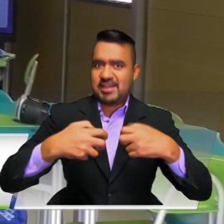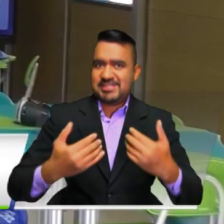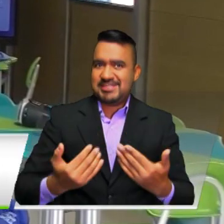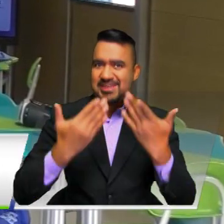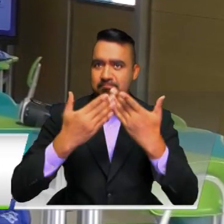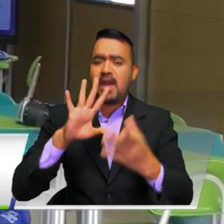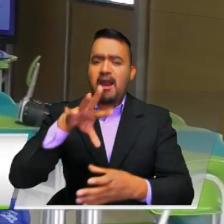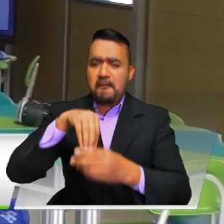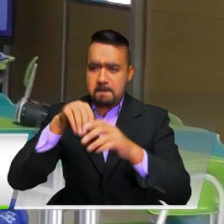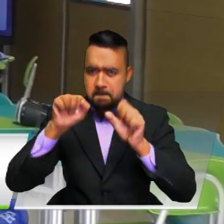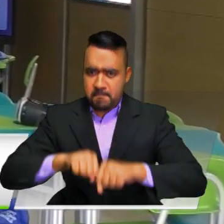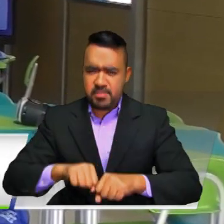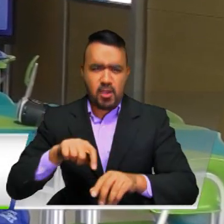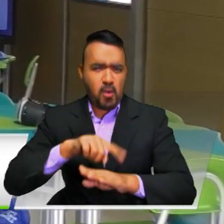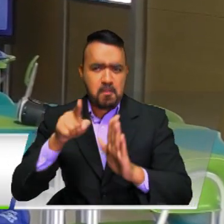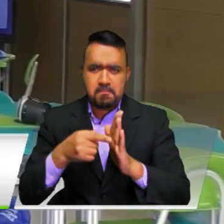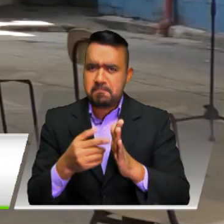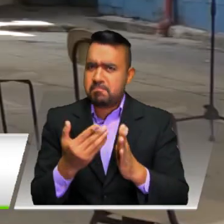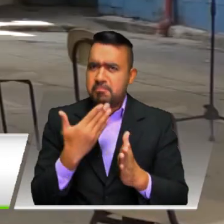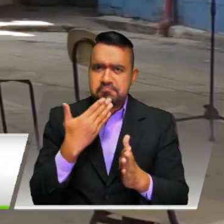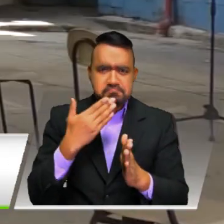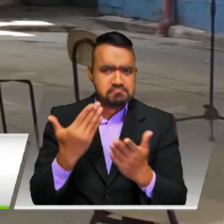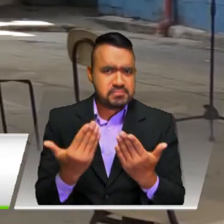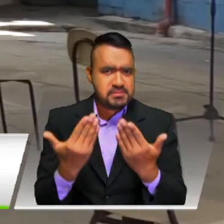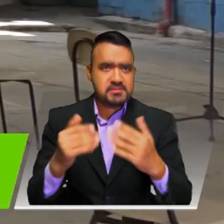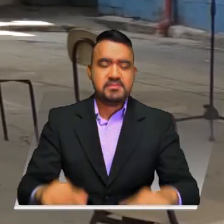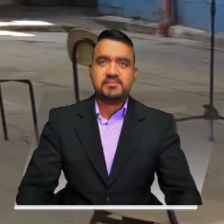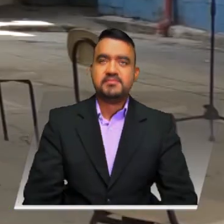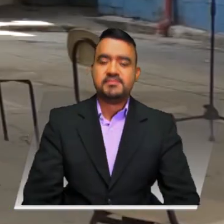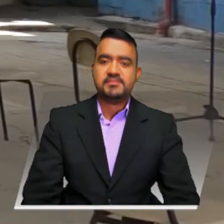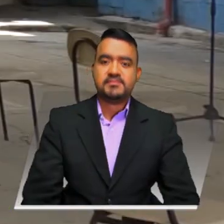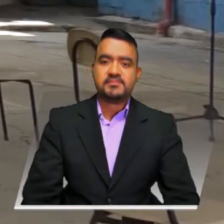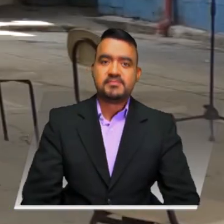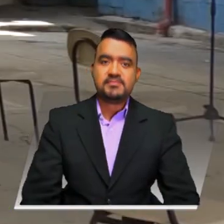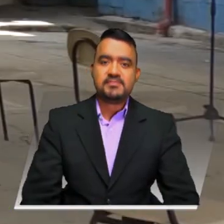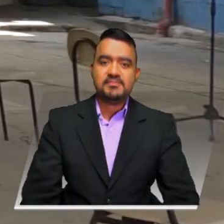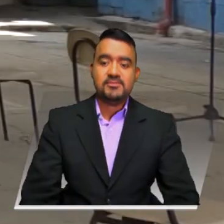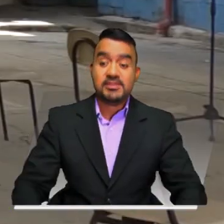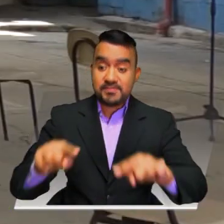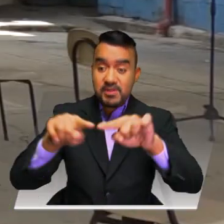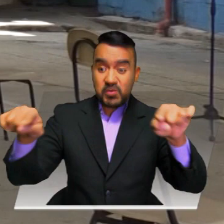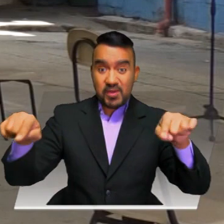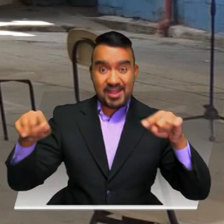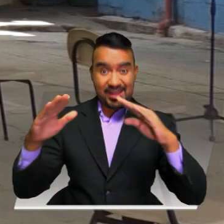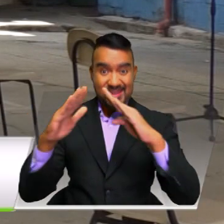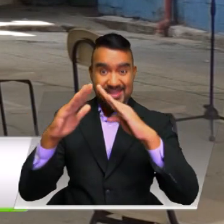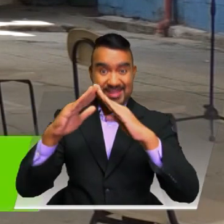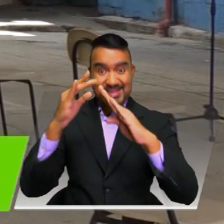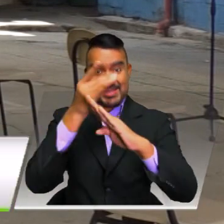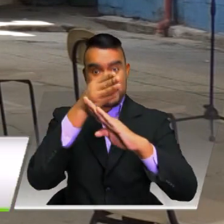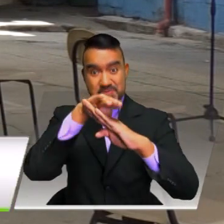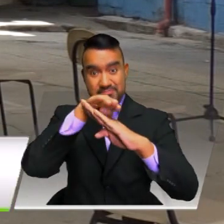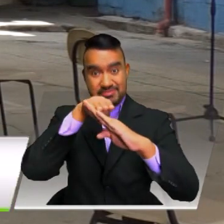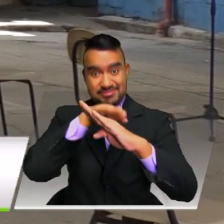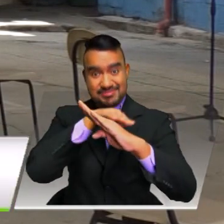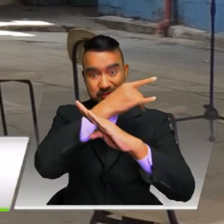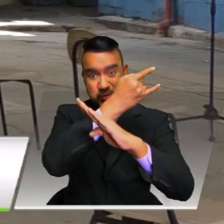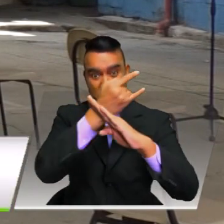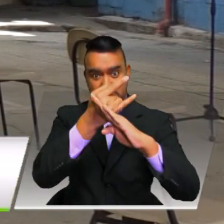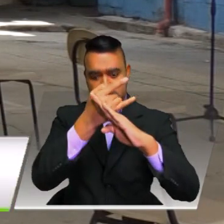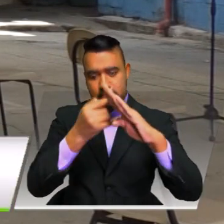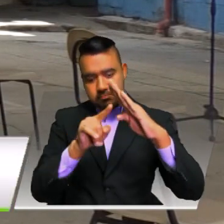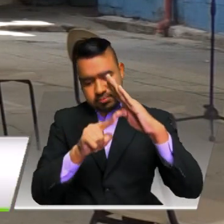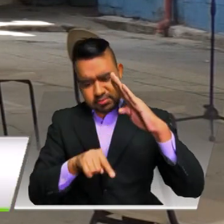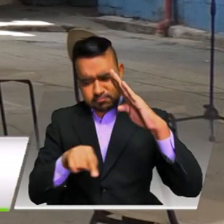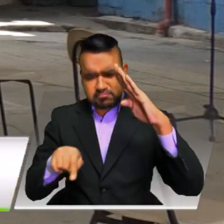el aprendizaje en zonas alejadas. Pues el aula interactiva es una herramienta pedagógica